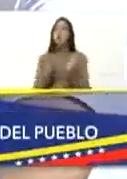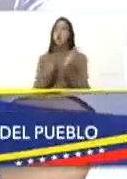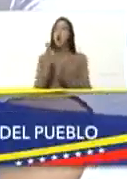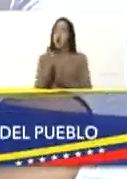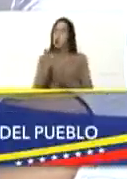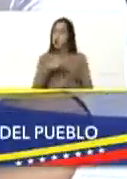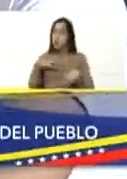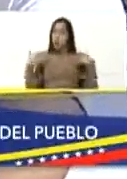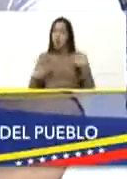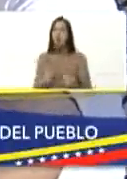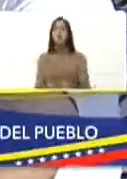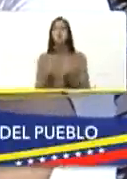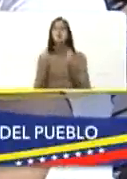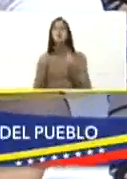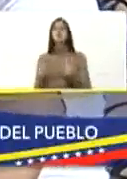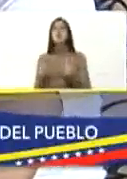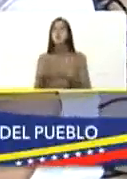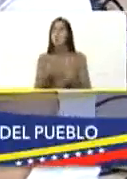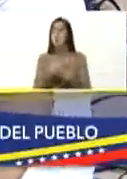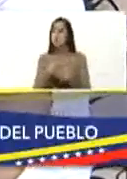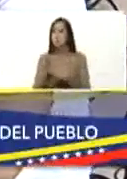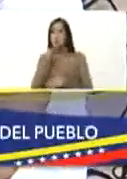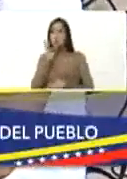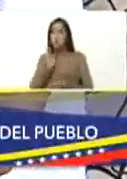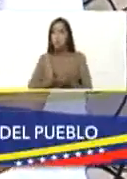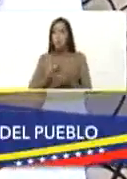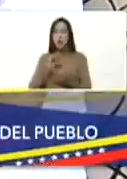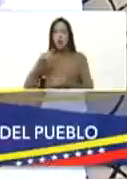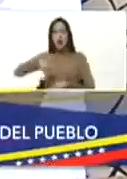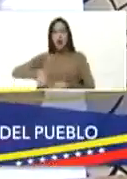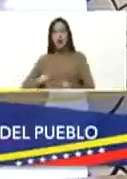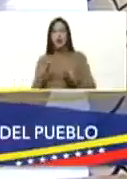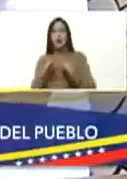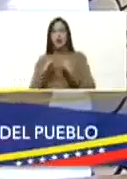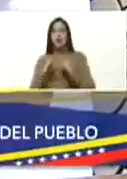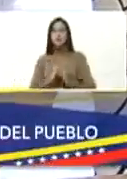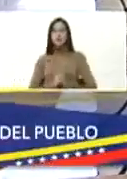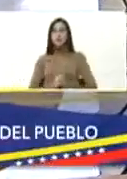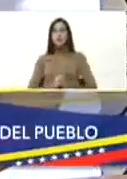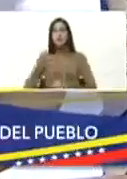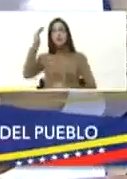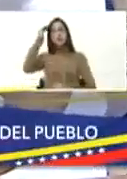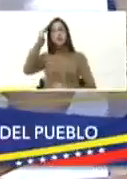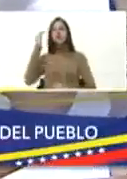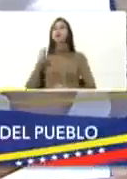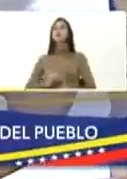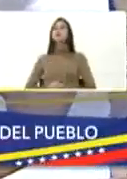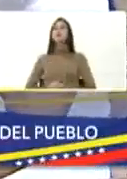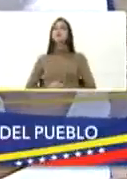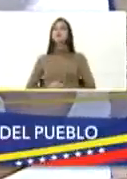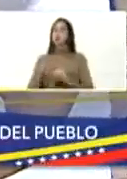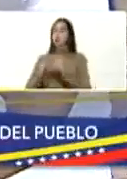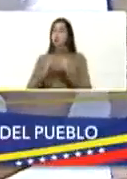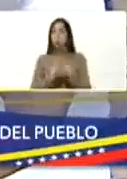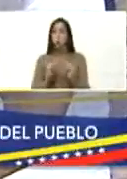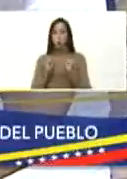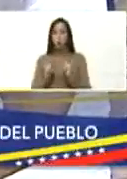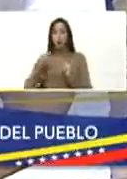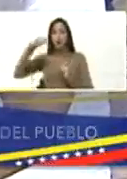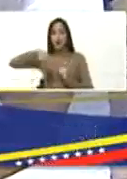verdad, compartir este café con ustedes aquí en este hogar. Y saber que hay hogares sólidos en